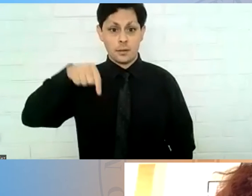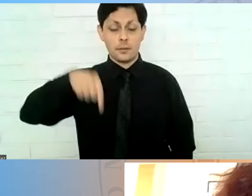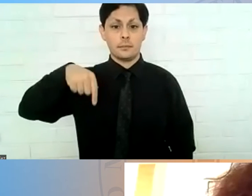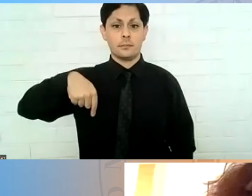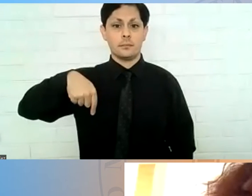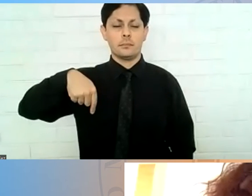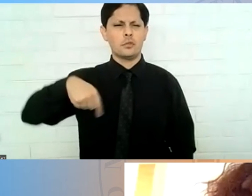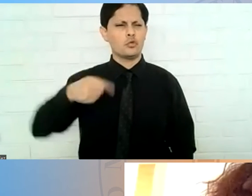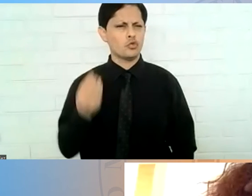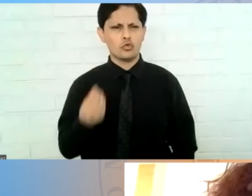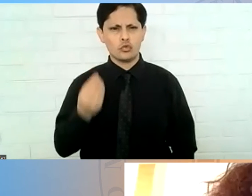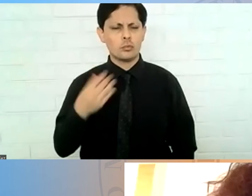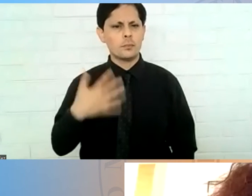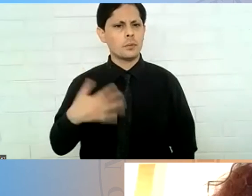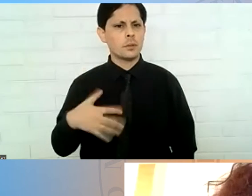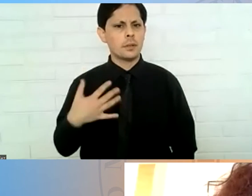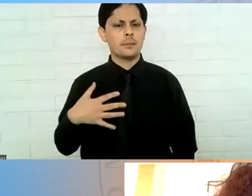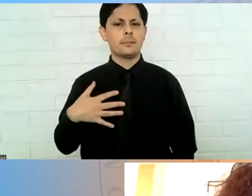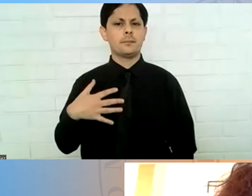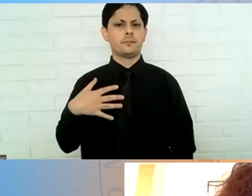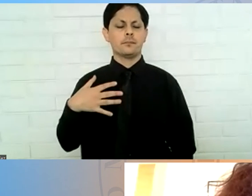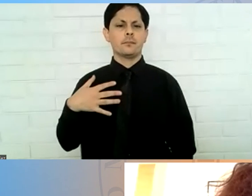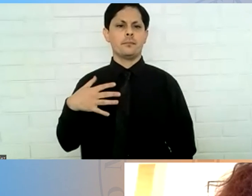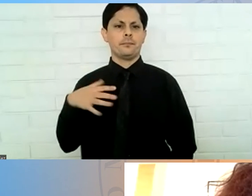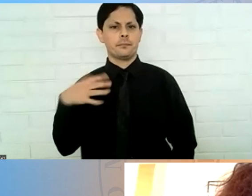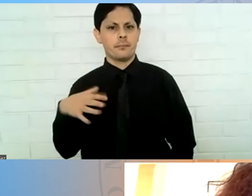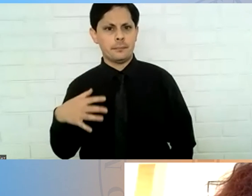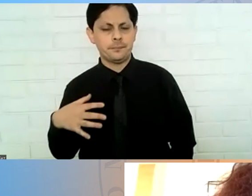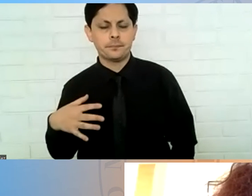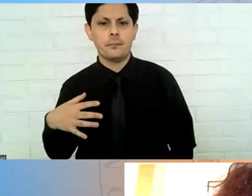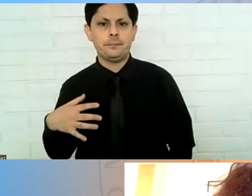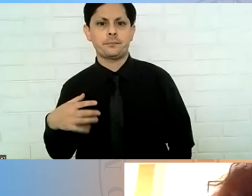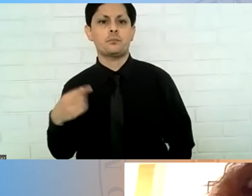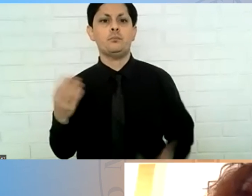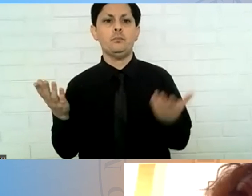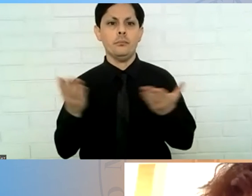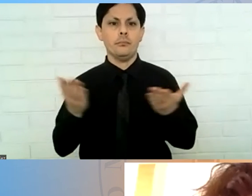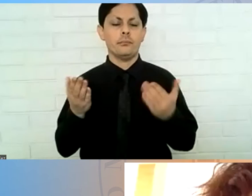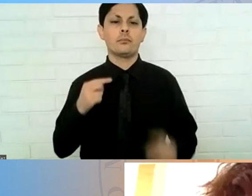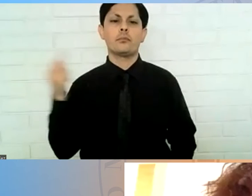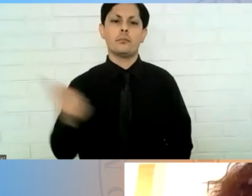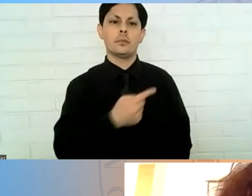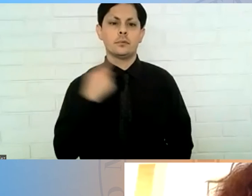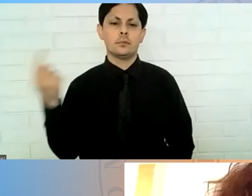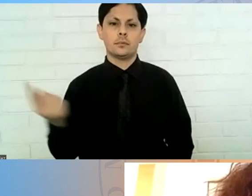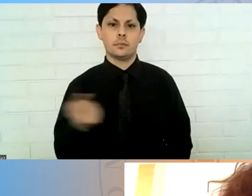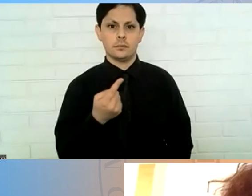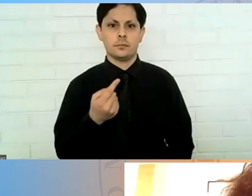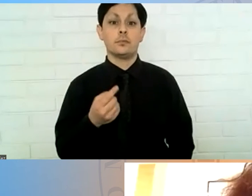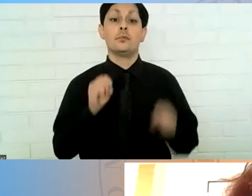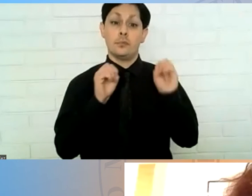súper importante en la educación, y ahí también tomo el guante en esto de cómo nosotros, como formador de formadores, ¿no es cierto?,